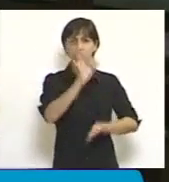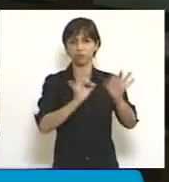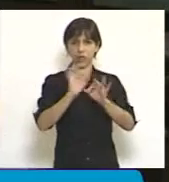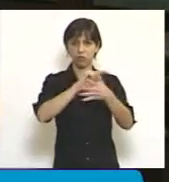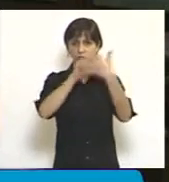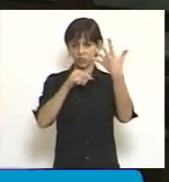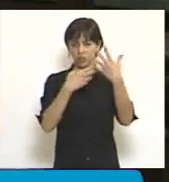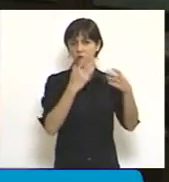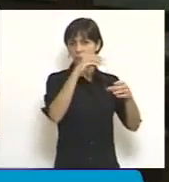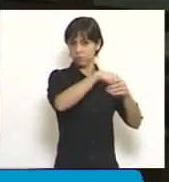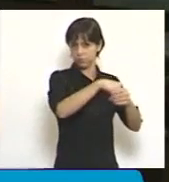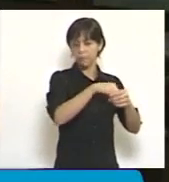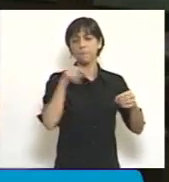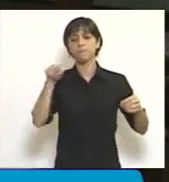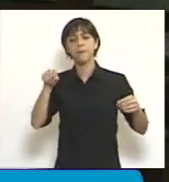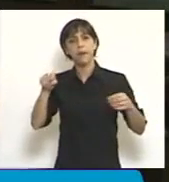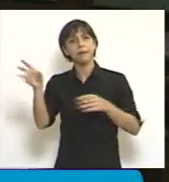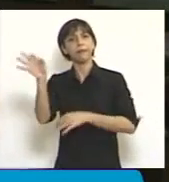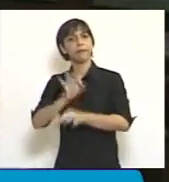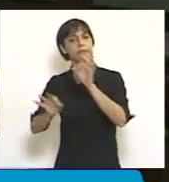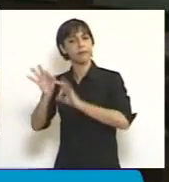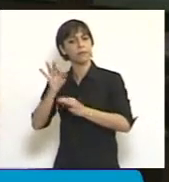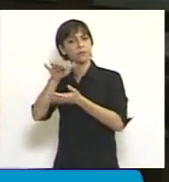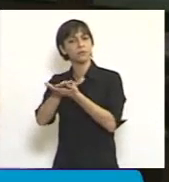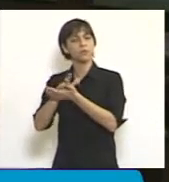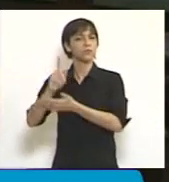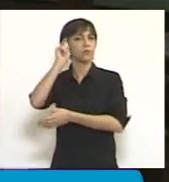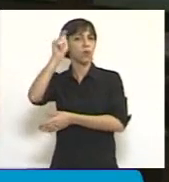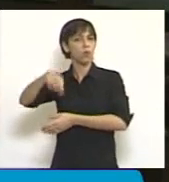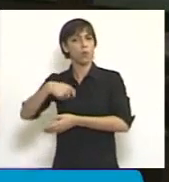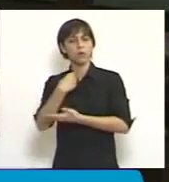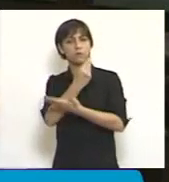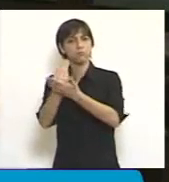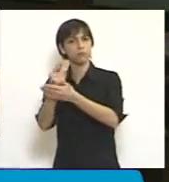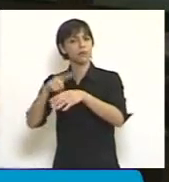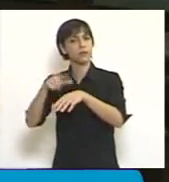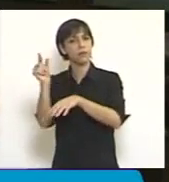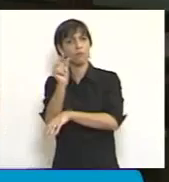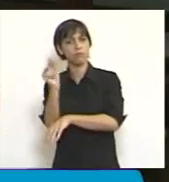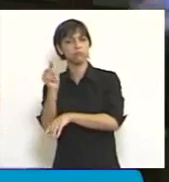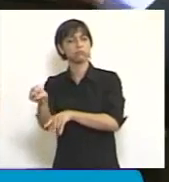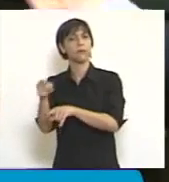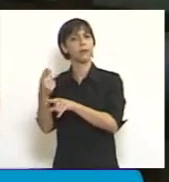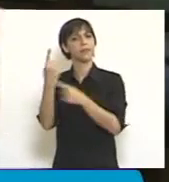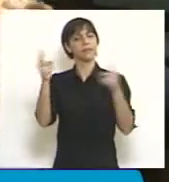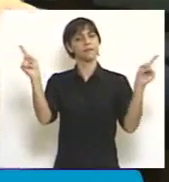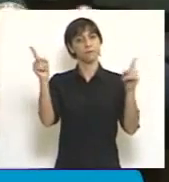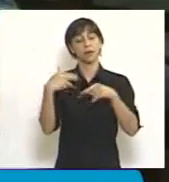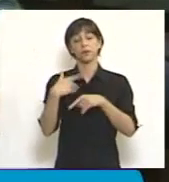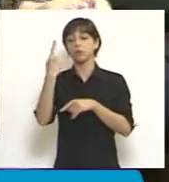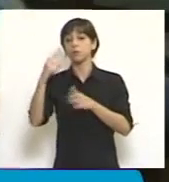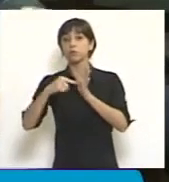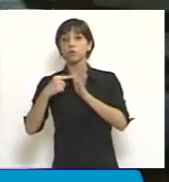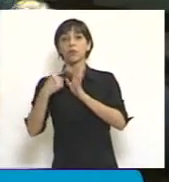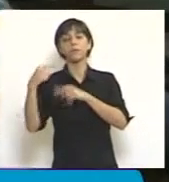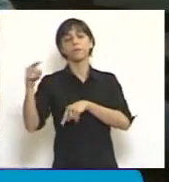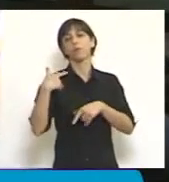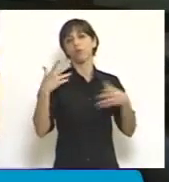verdad, es un proyecto que afecta a todos los fueros y a todas las instancias, con la única excepción de la Corte